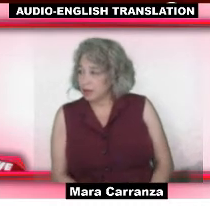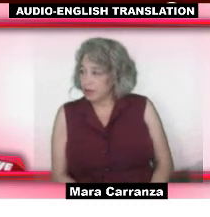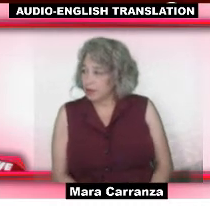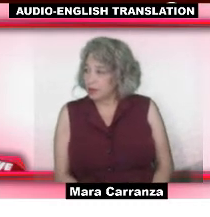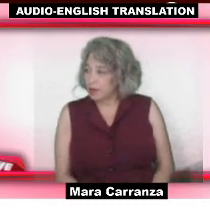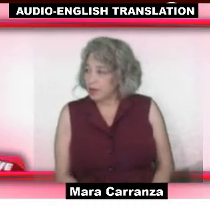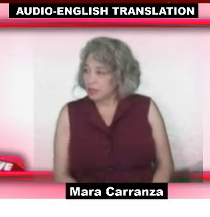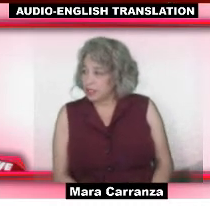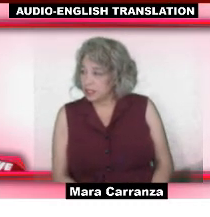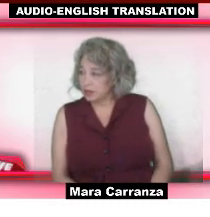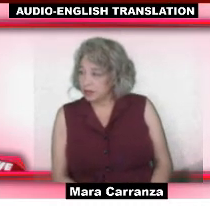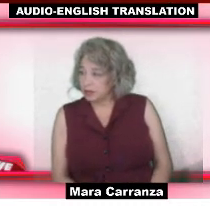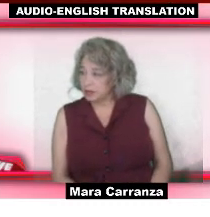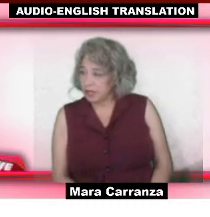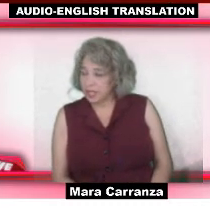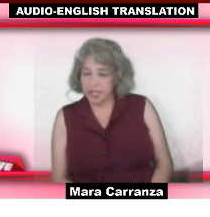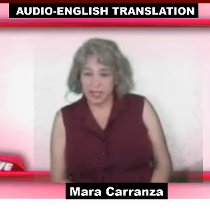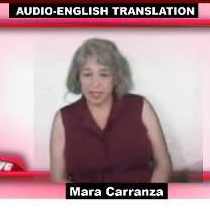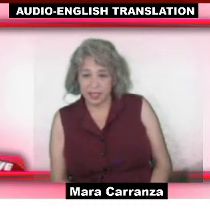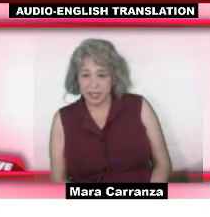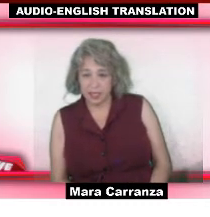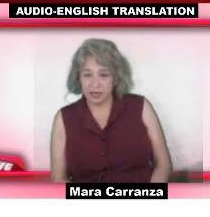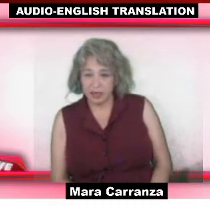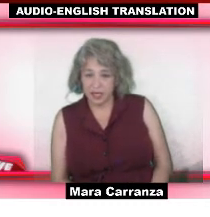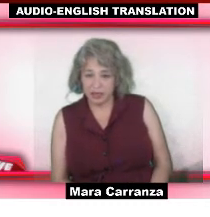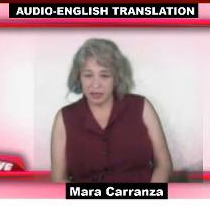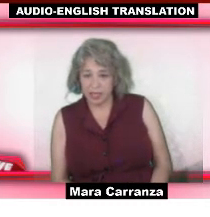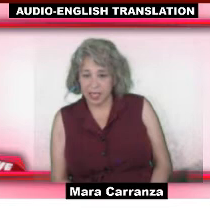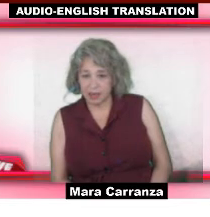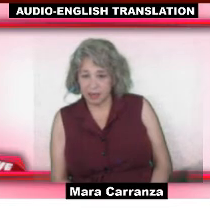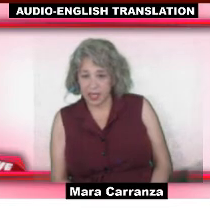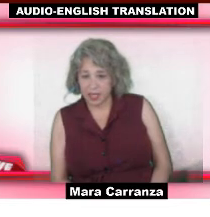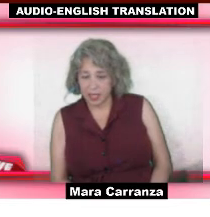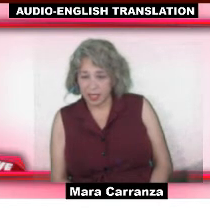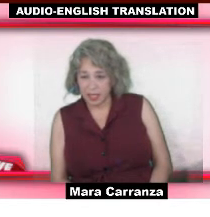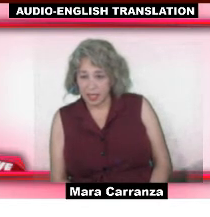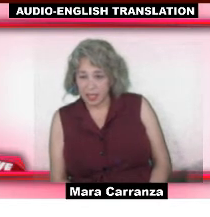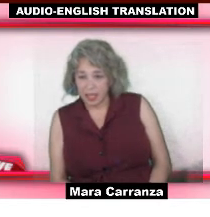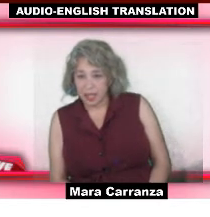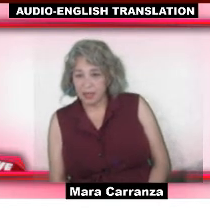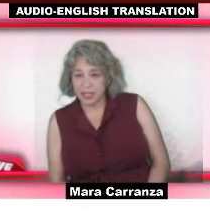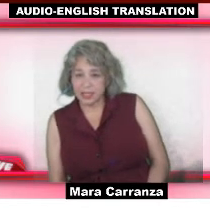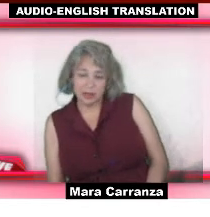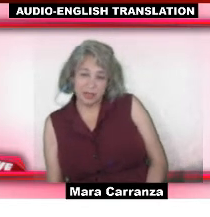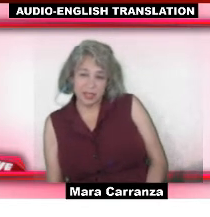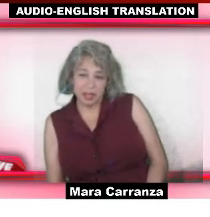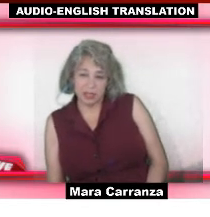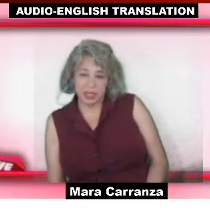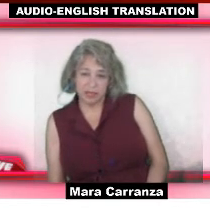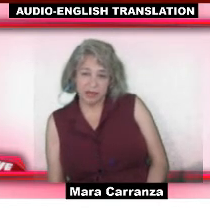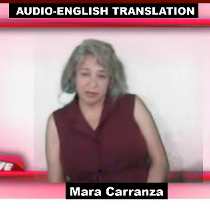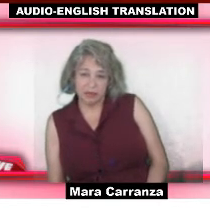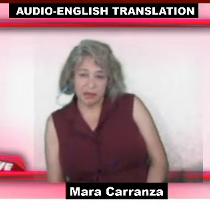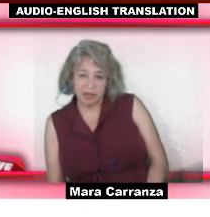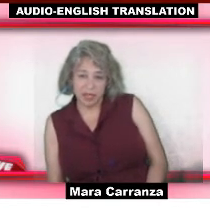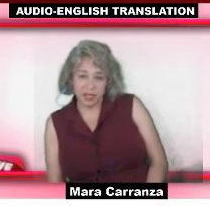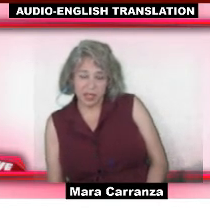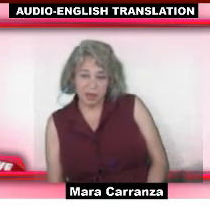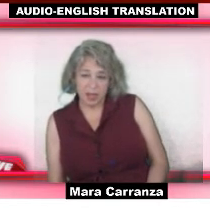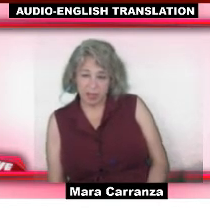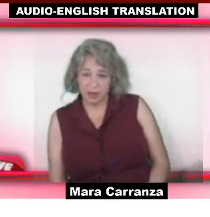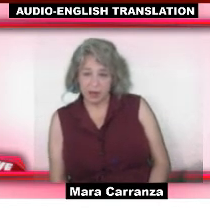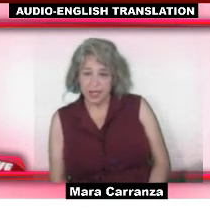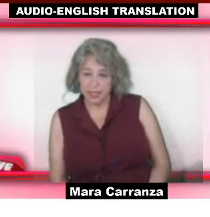momento, a México y Canadá, quitando un obstáculo importante para la aprobación por parte del Congreso del nuevo acuerdo comercial del